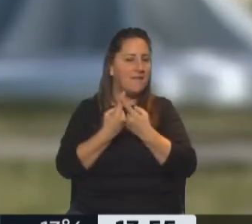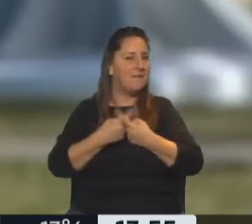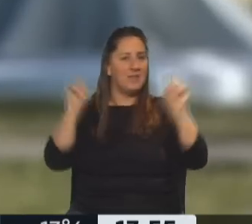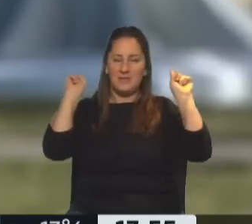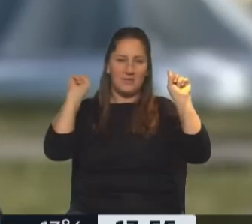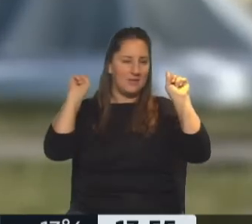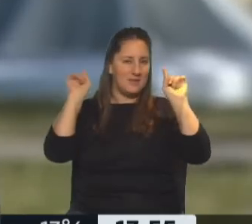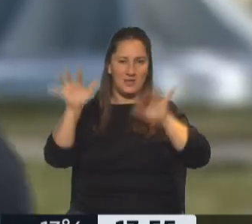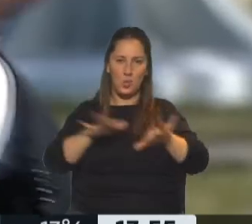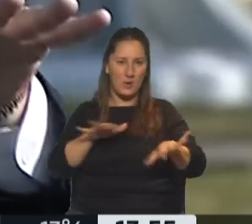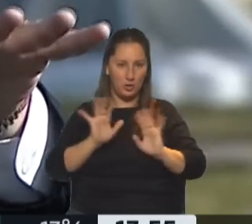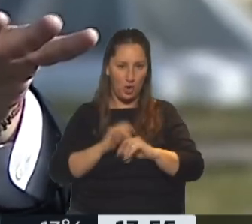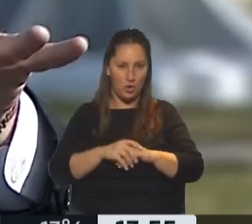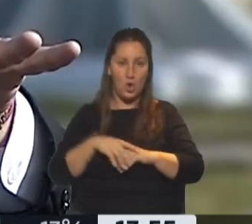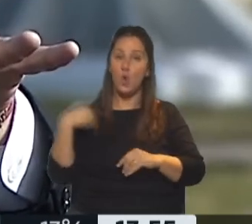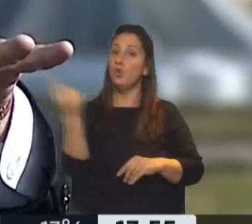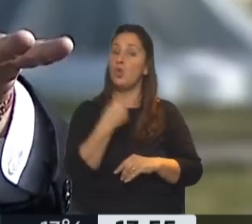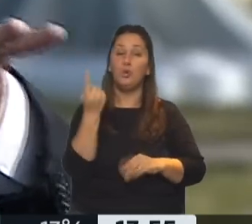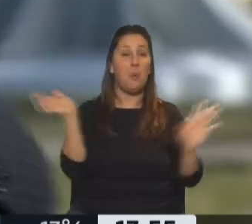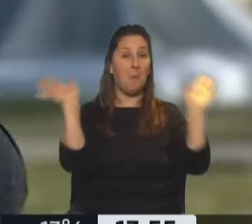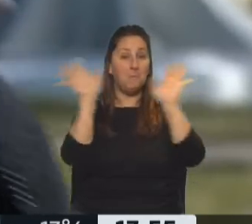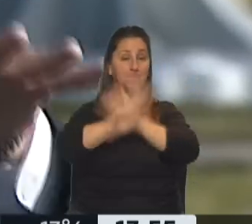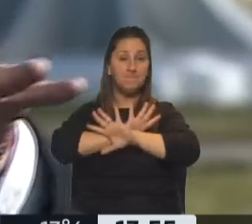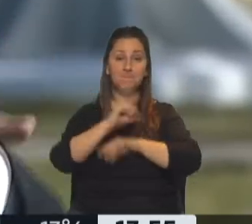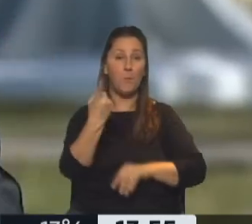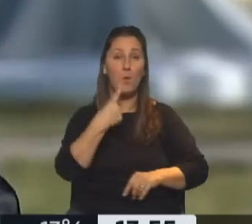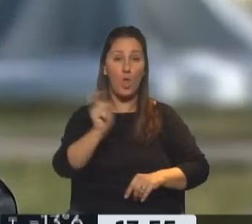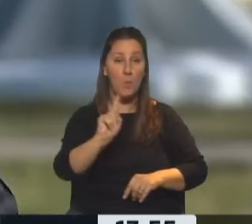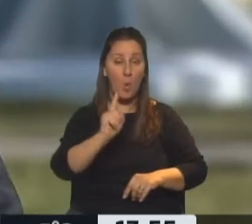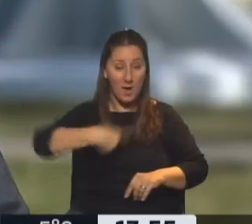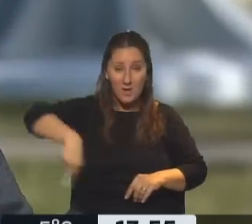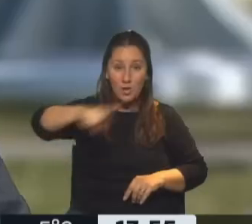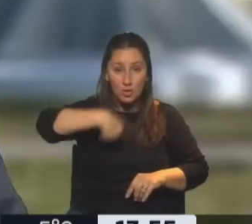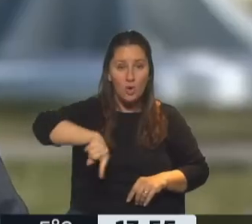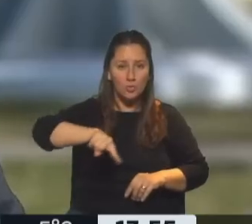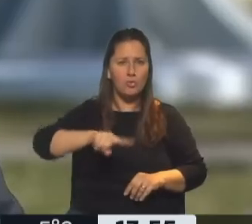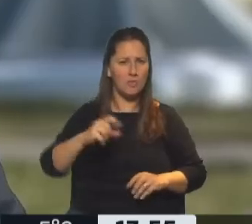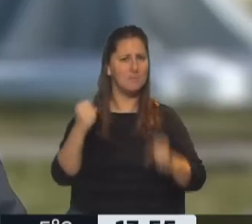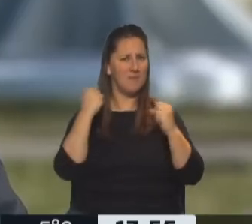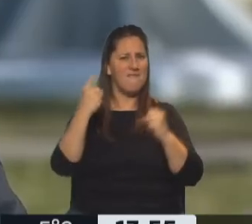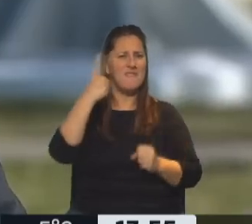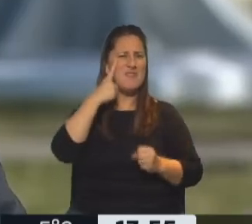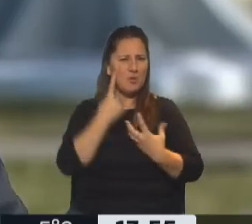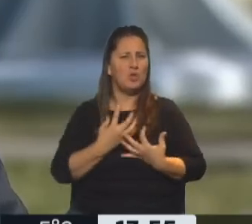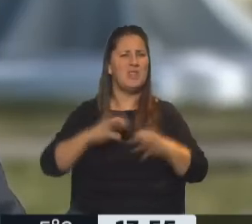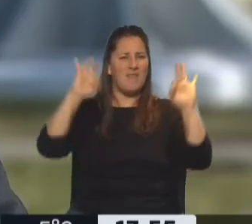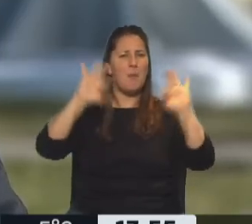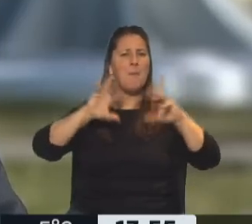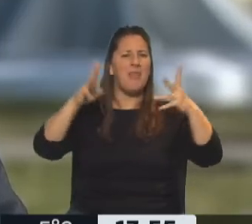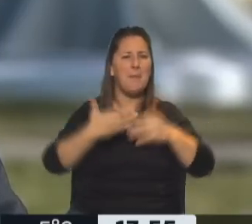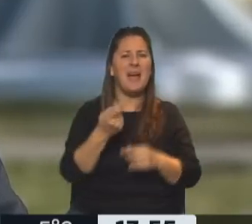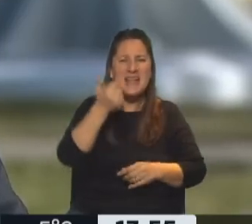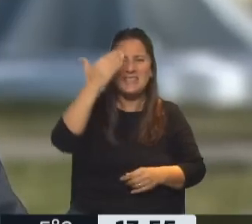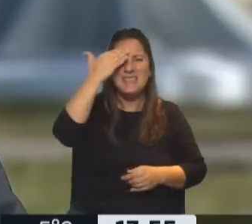vivimos nosotros. Y aunque no nos dimos cuenta, todos los que estamos aquí somos sobrevivientes de una pandemia que se llevó casi